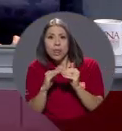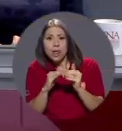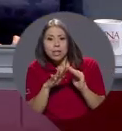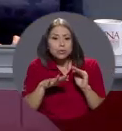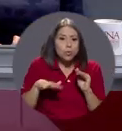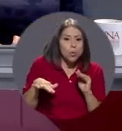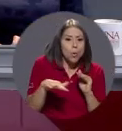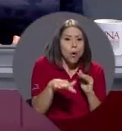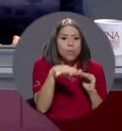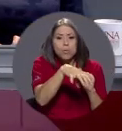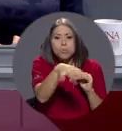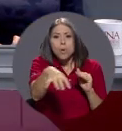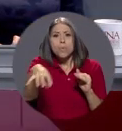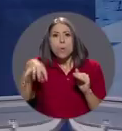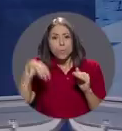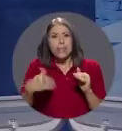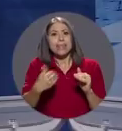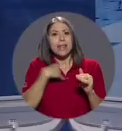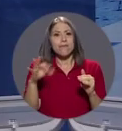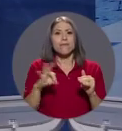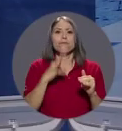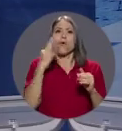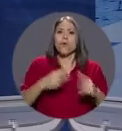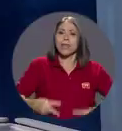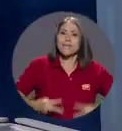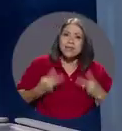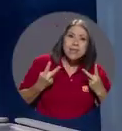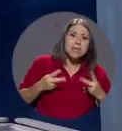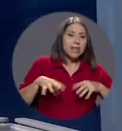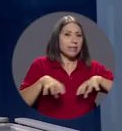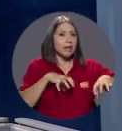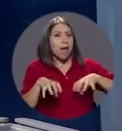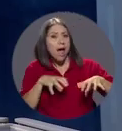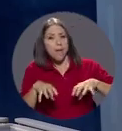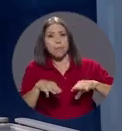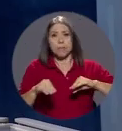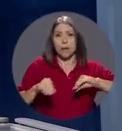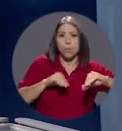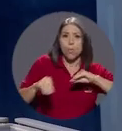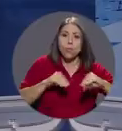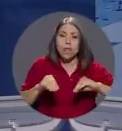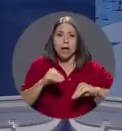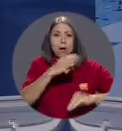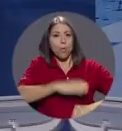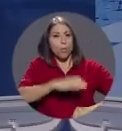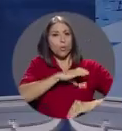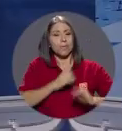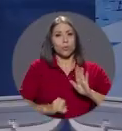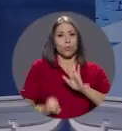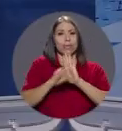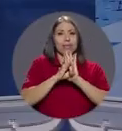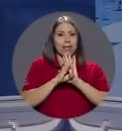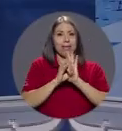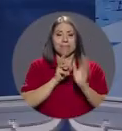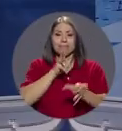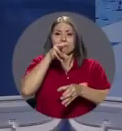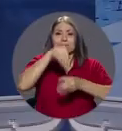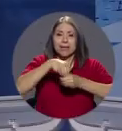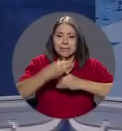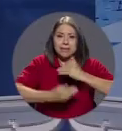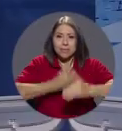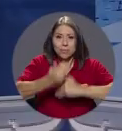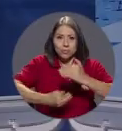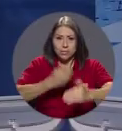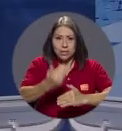de nuestra gran área metropolitana tienen su forma de vida, su propia dinámica, su movilidad, ¿verdad?, su comportamiento, su identidad. que son parte de